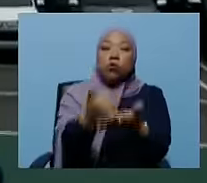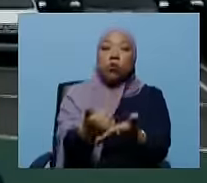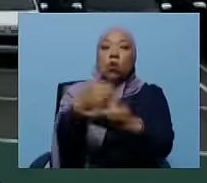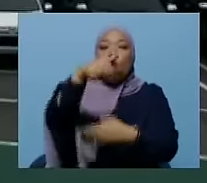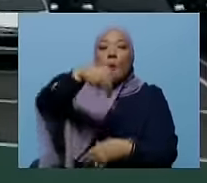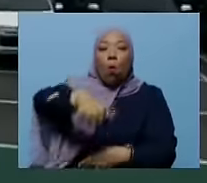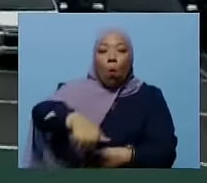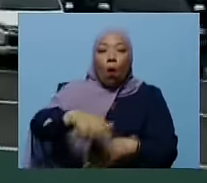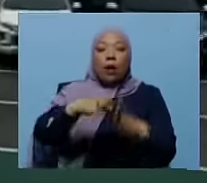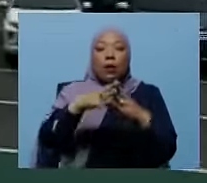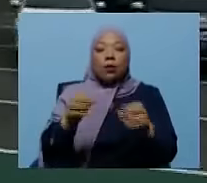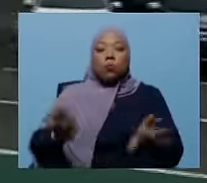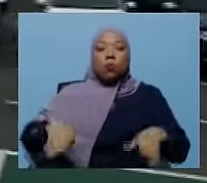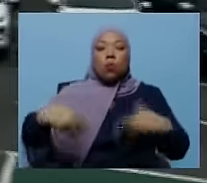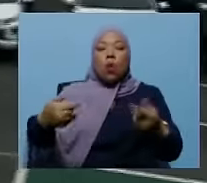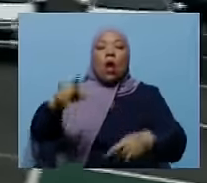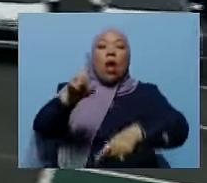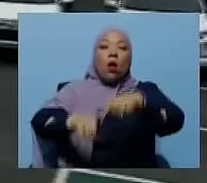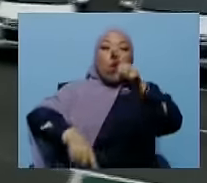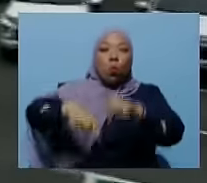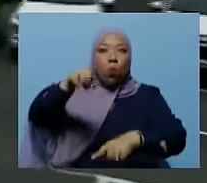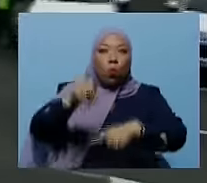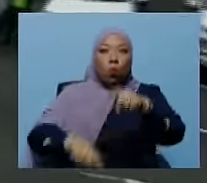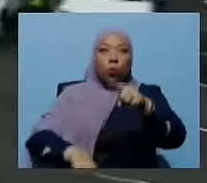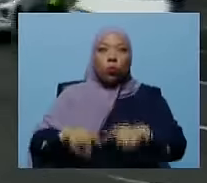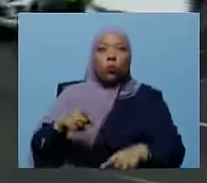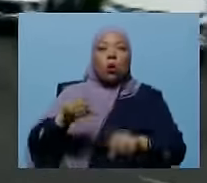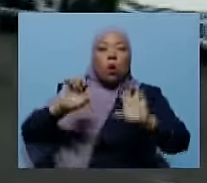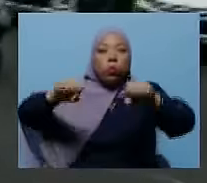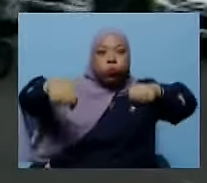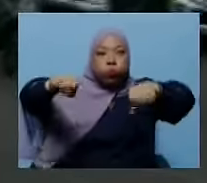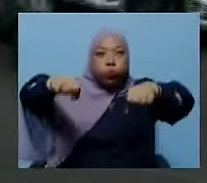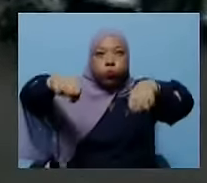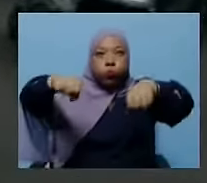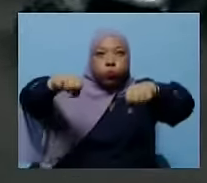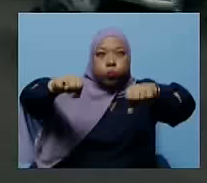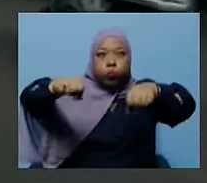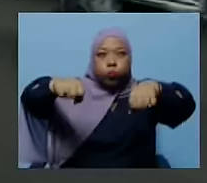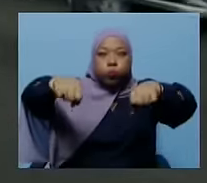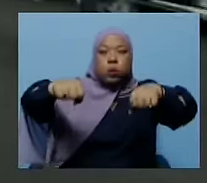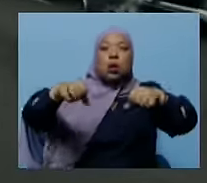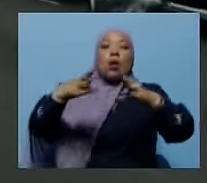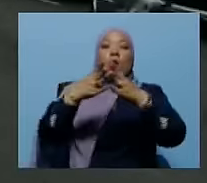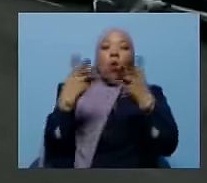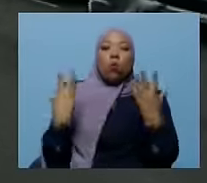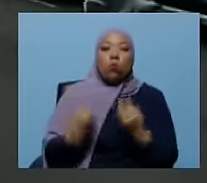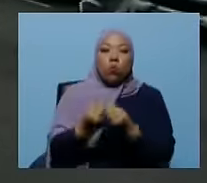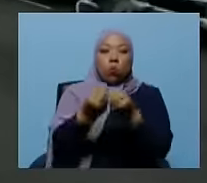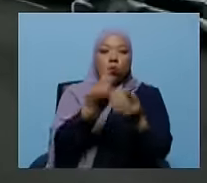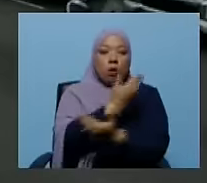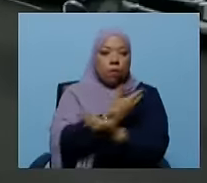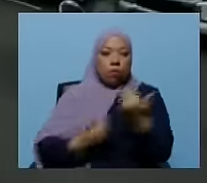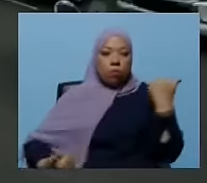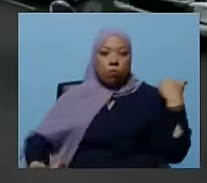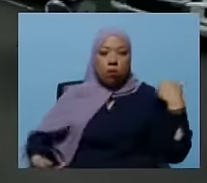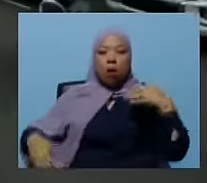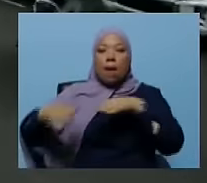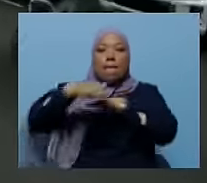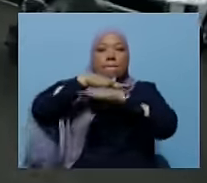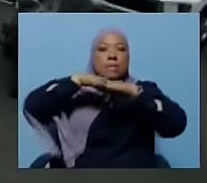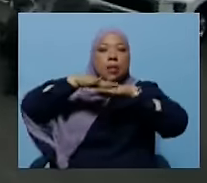entregando algunos equipos de motos junto al vicepresidente de Seguridad, ministro del